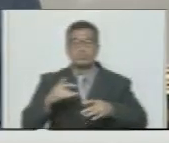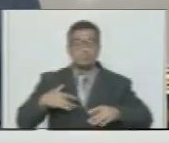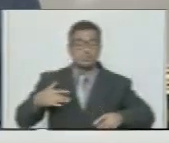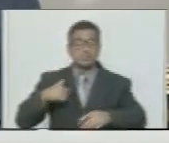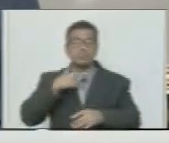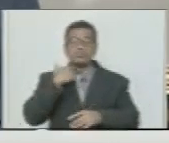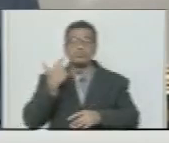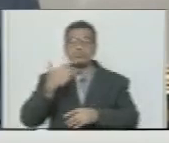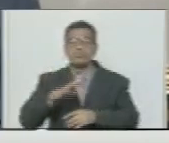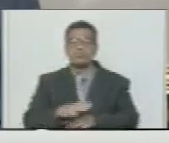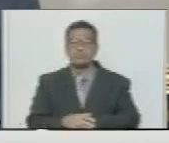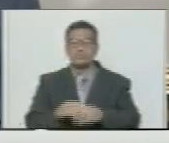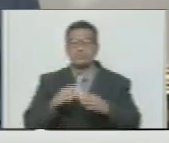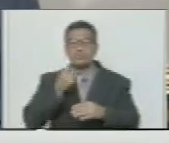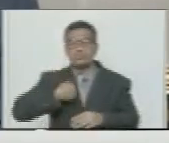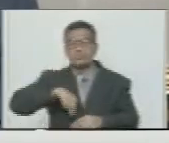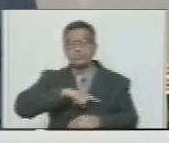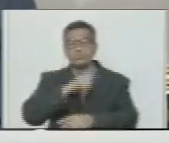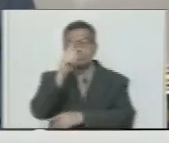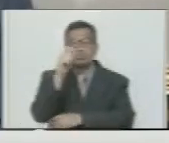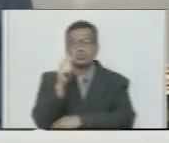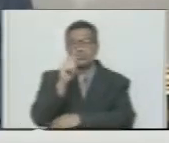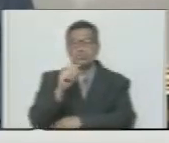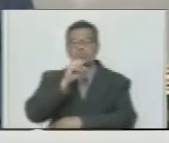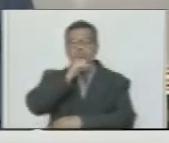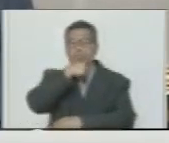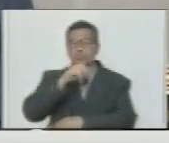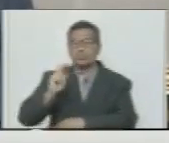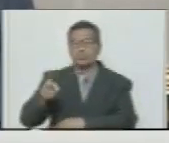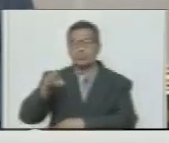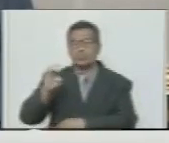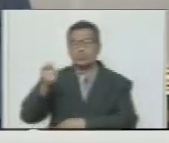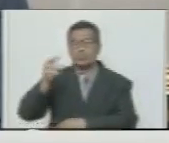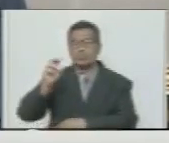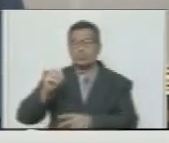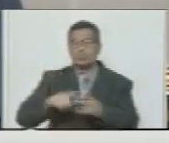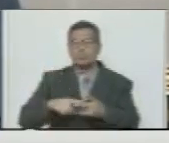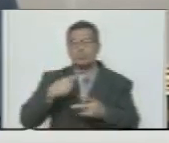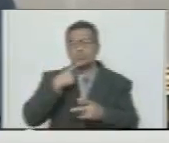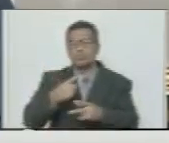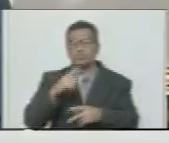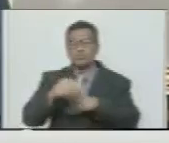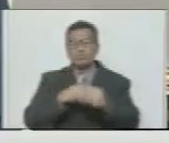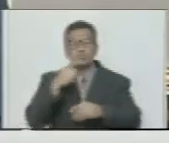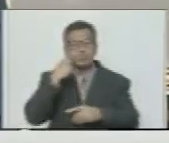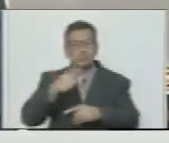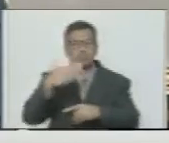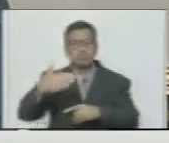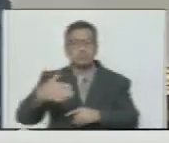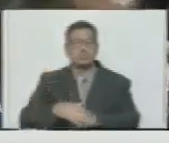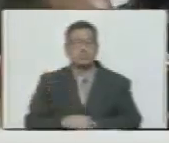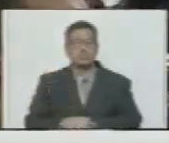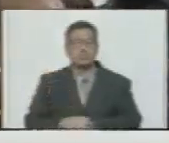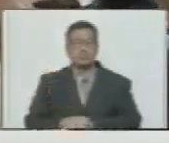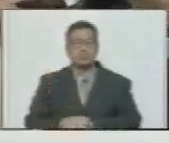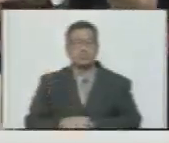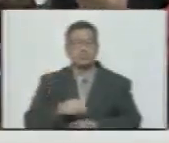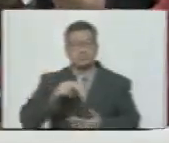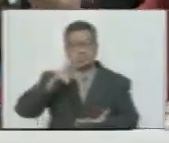el sensible fallecimiento de nuestro diputado, el viejo Héctor Agüero, sírvanse a manifestarlo con la señal de